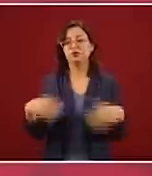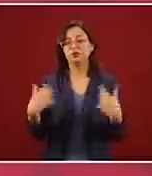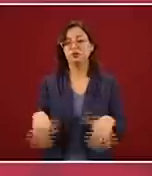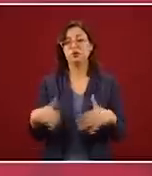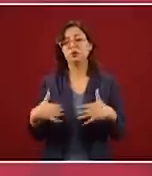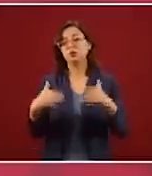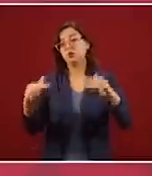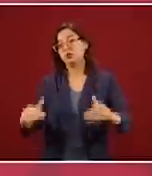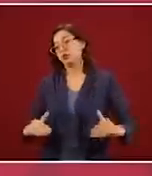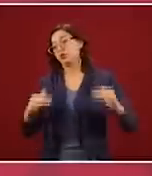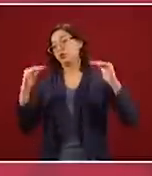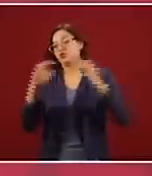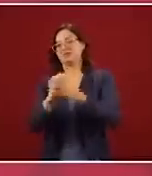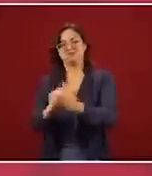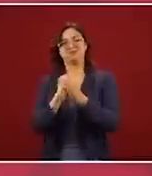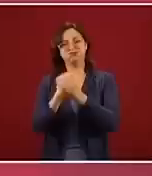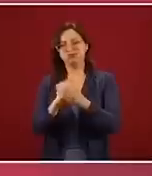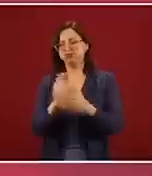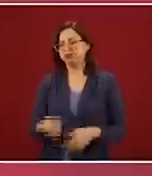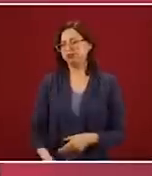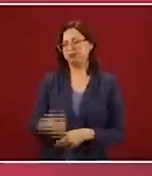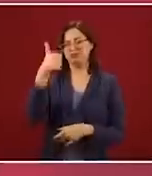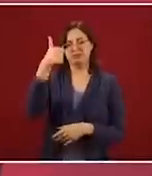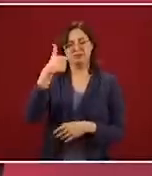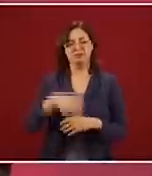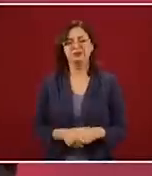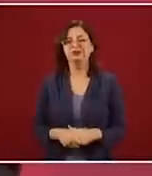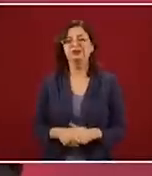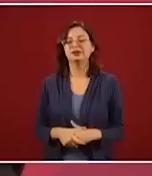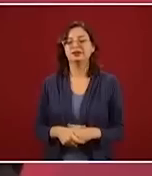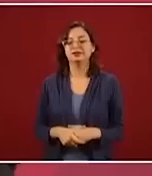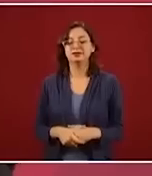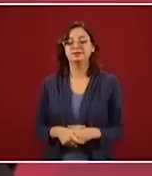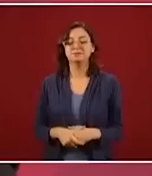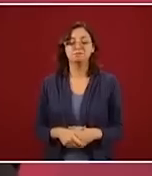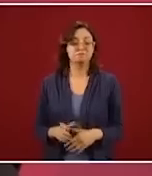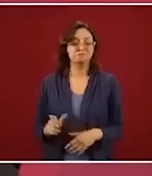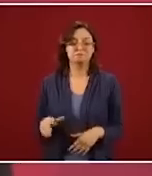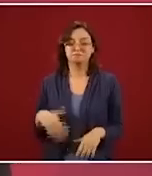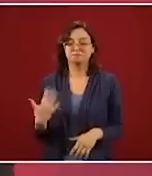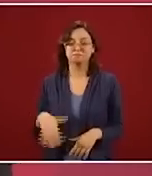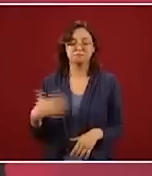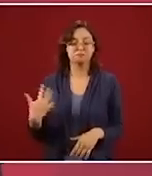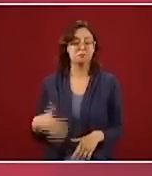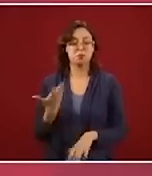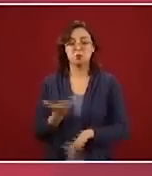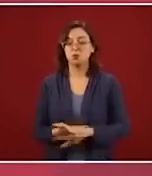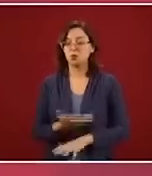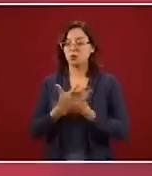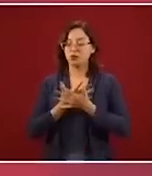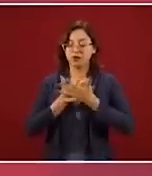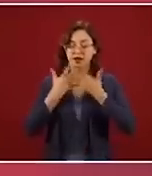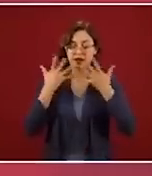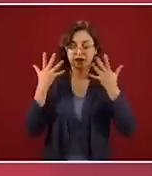magno sorteo. O sea, porque sí, es algo muy grande, grande,